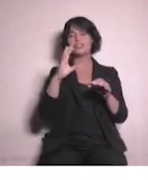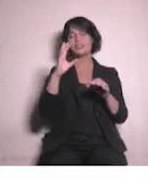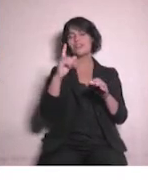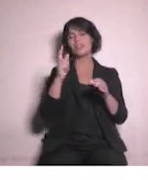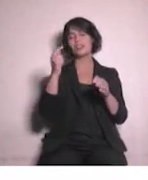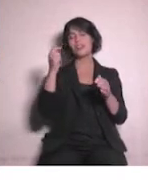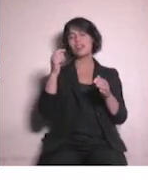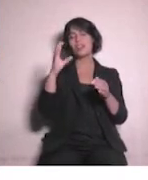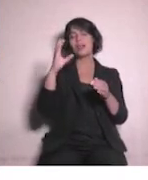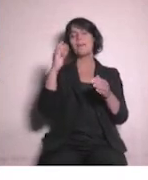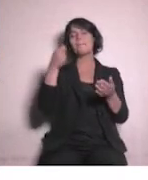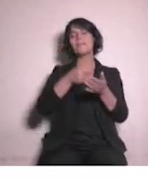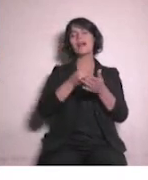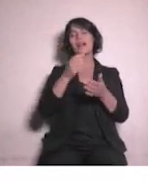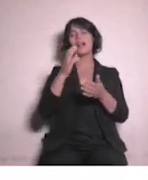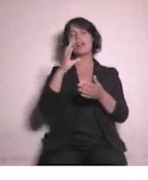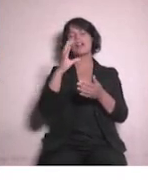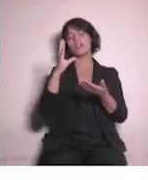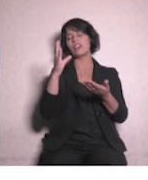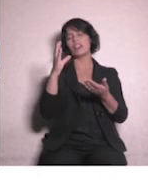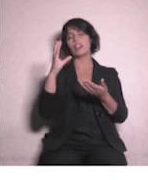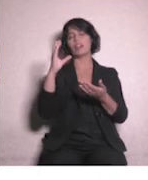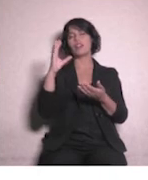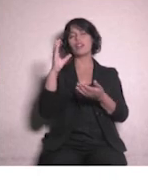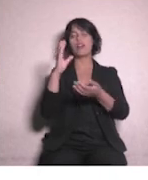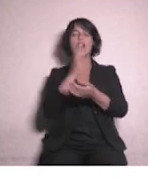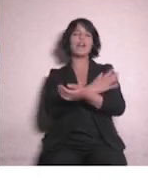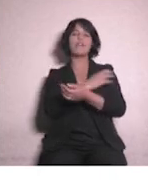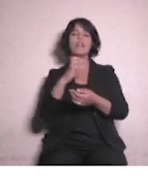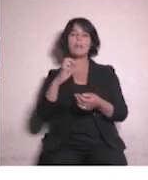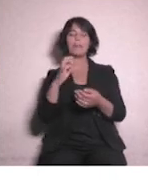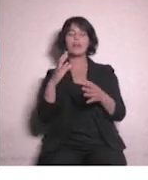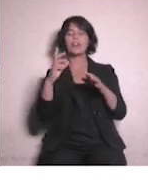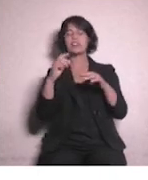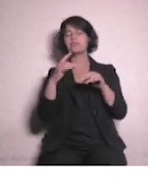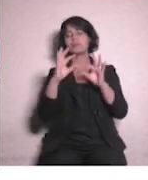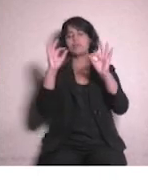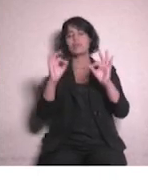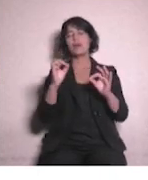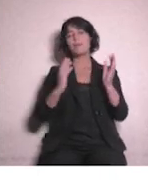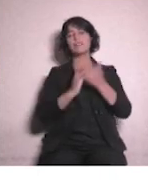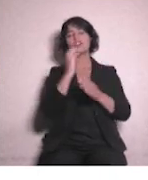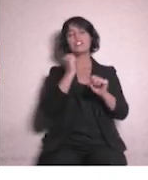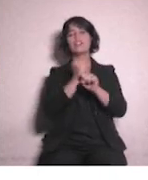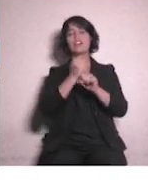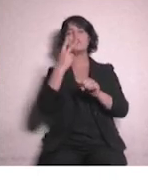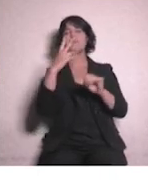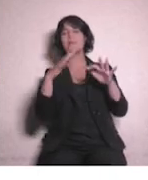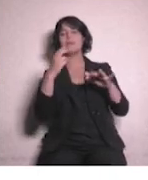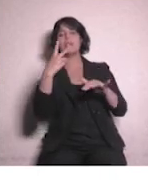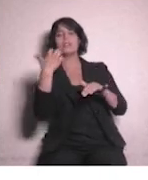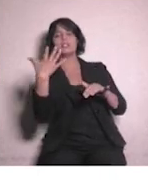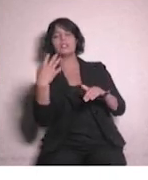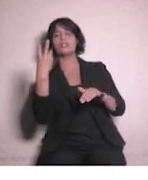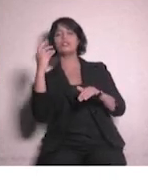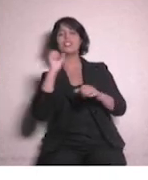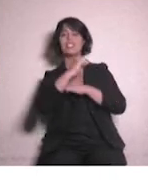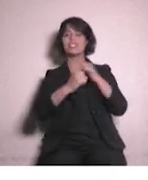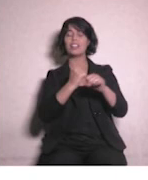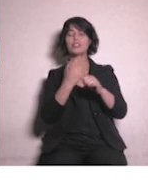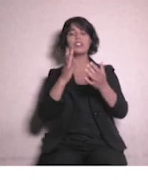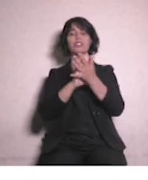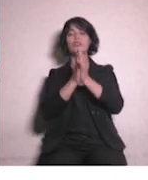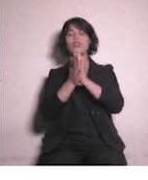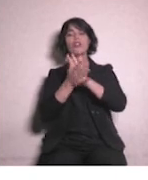ejemplar, el que uno espera que haga. Empezó a trabajar entre los 25 y 30 años y durante toda